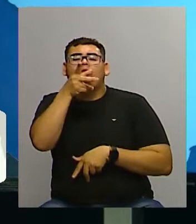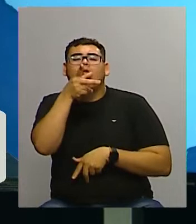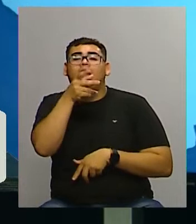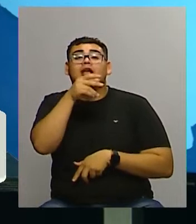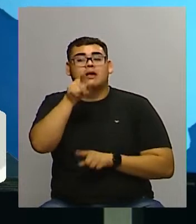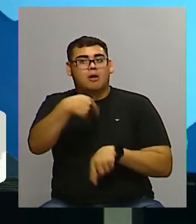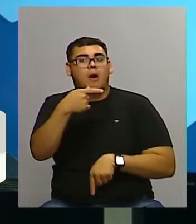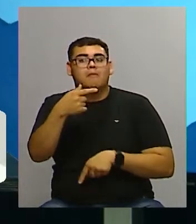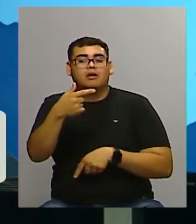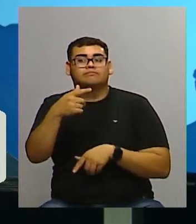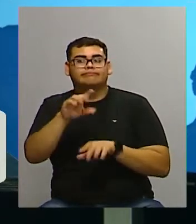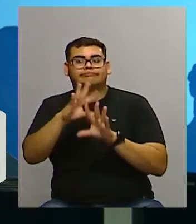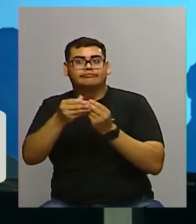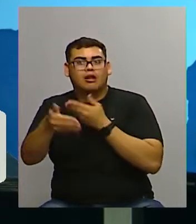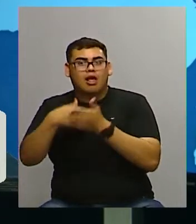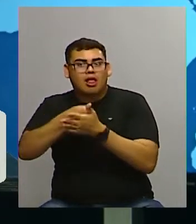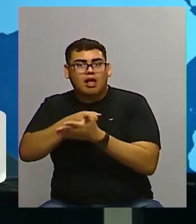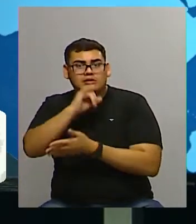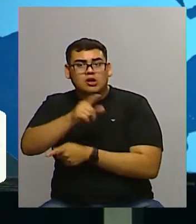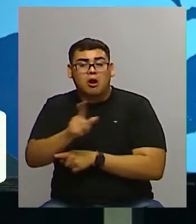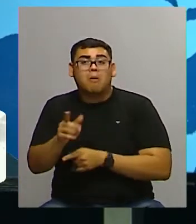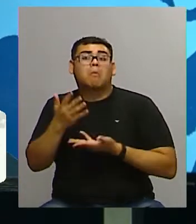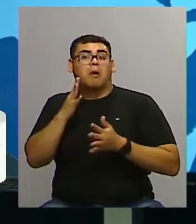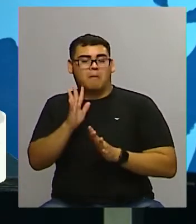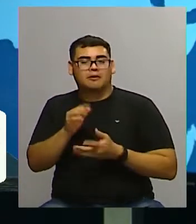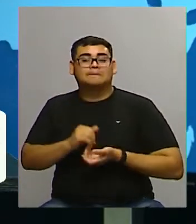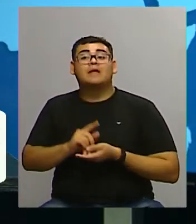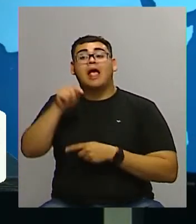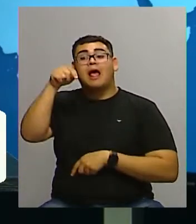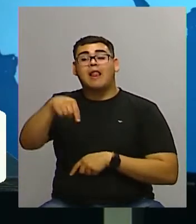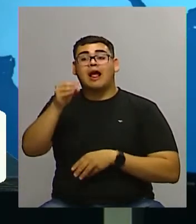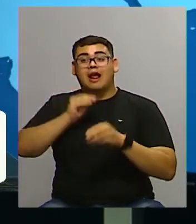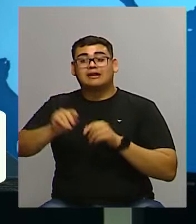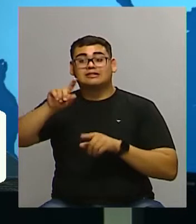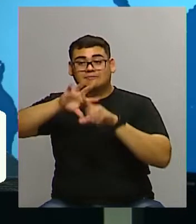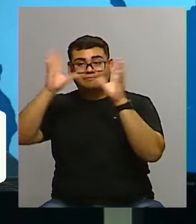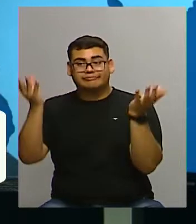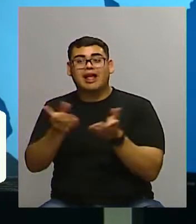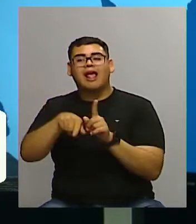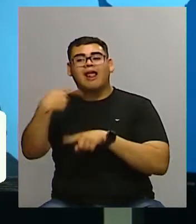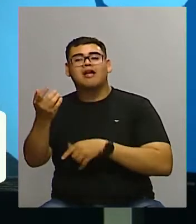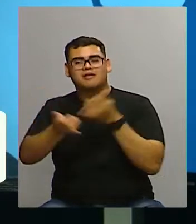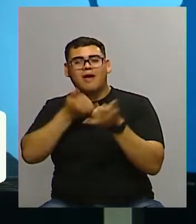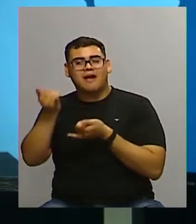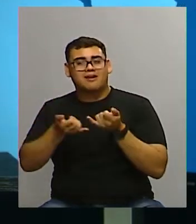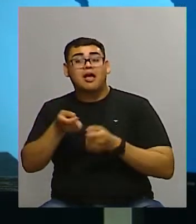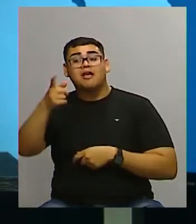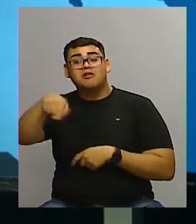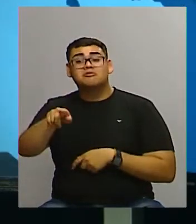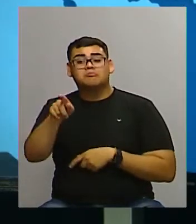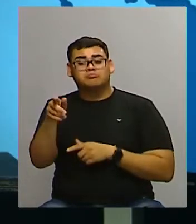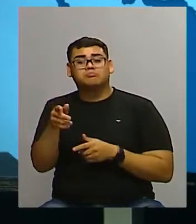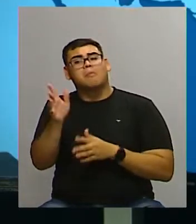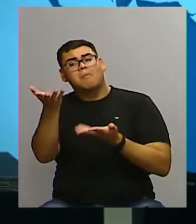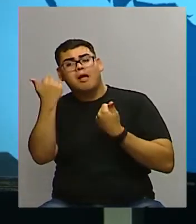hechos. De eso vamos a estar hablando en un ratito nada más aquí en esta edición de Chat Internacional. Así es que la invitación es para que ustedes que están ahí se queden